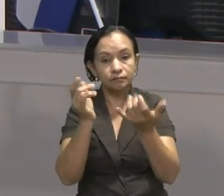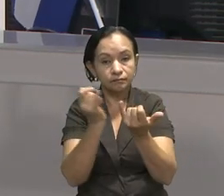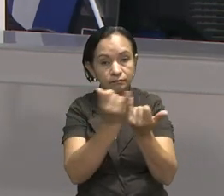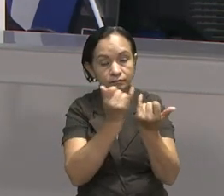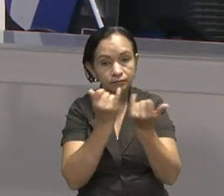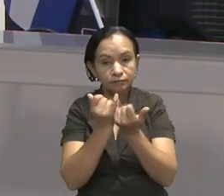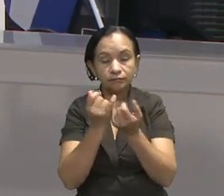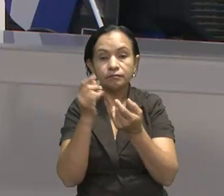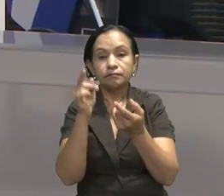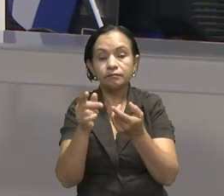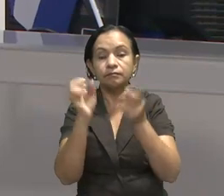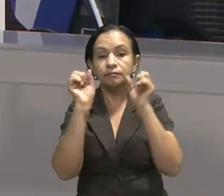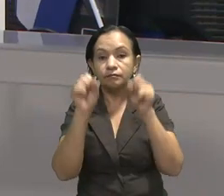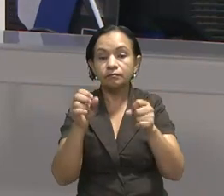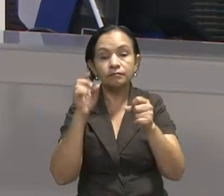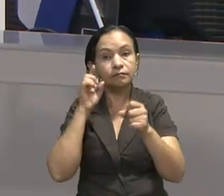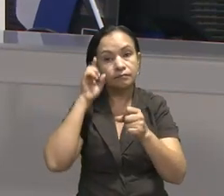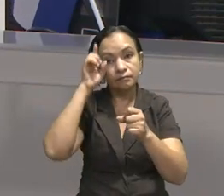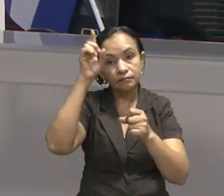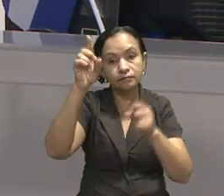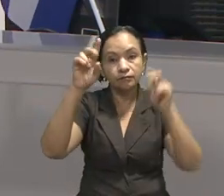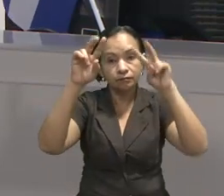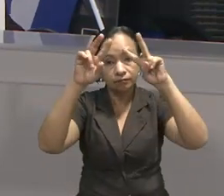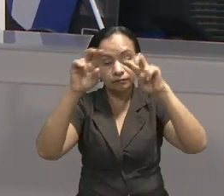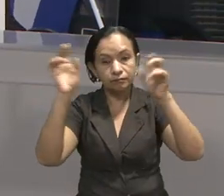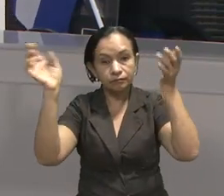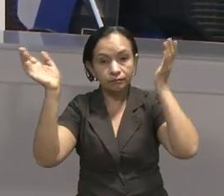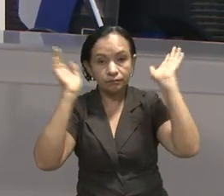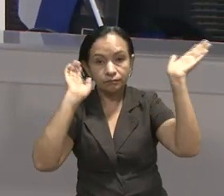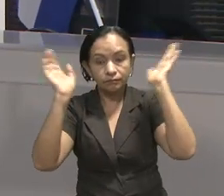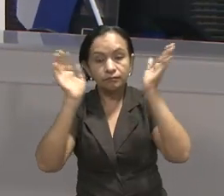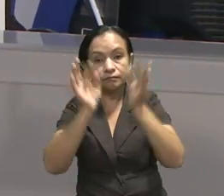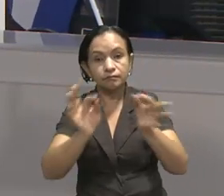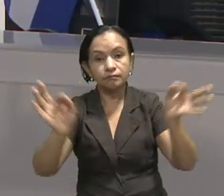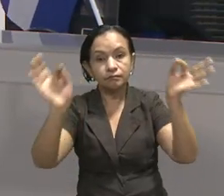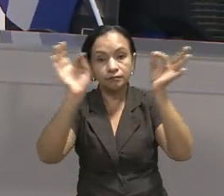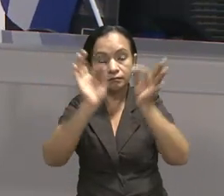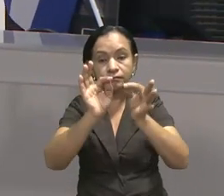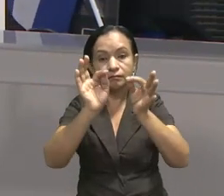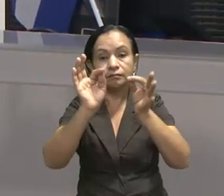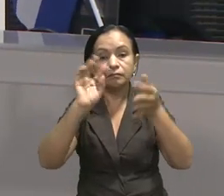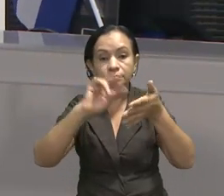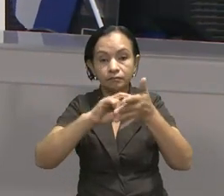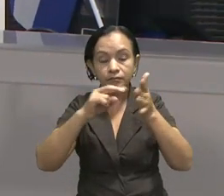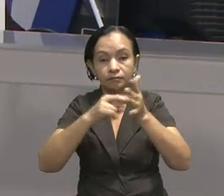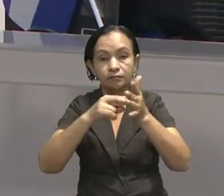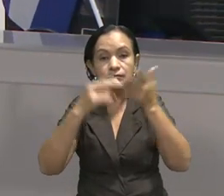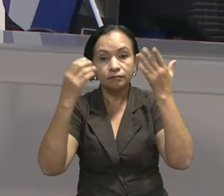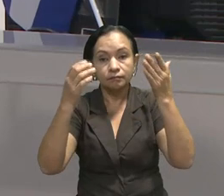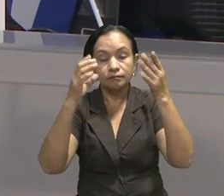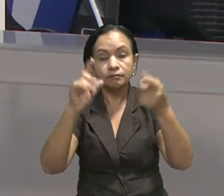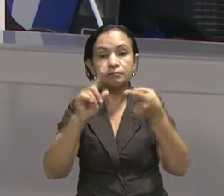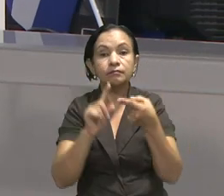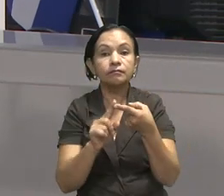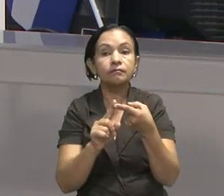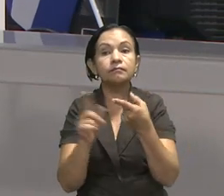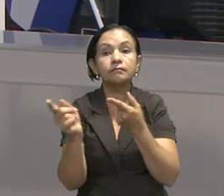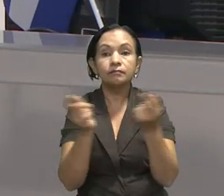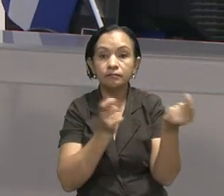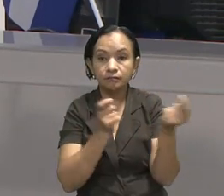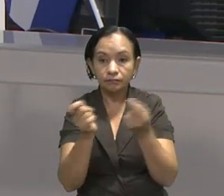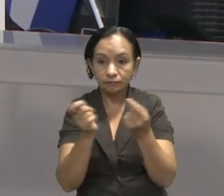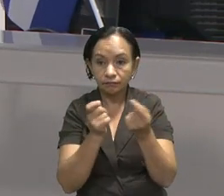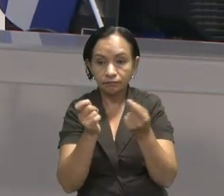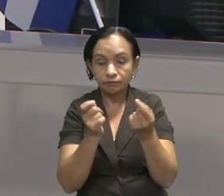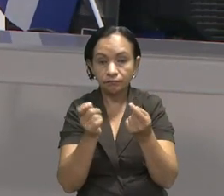postales, pudiendo desarrollar análisis de mercados relevantes para la definición de condiciones regulatorias